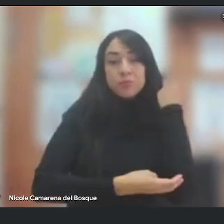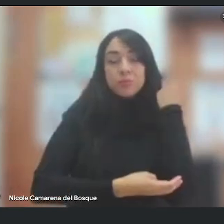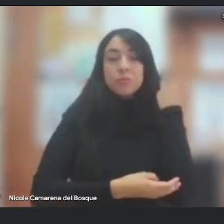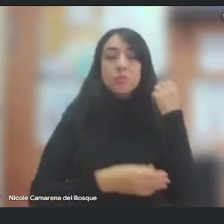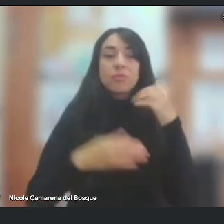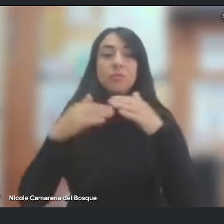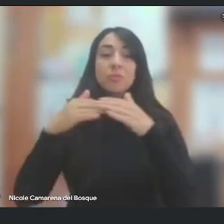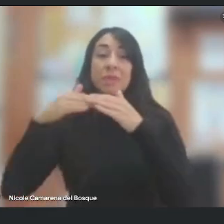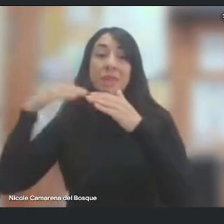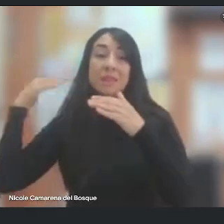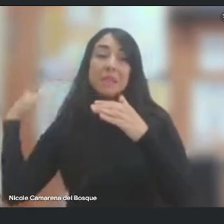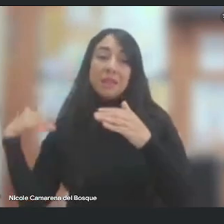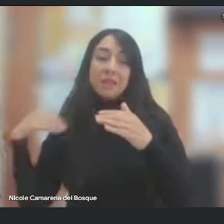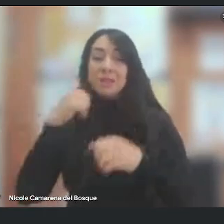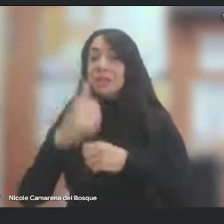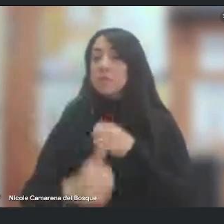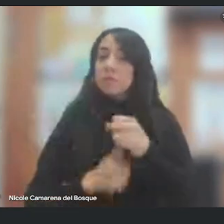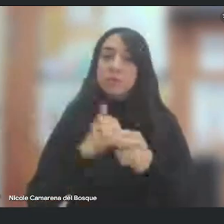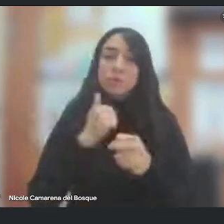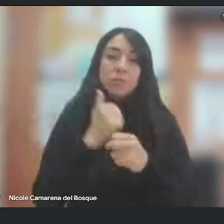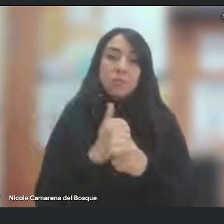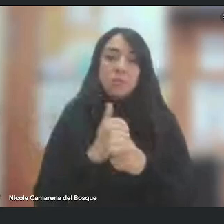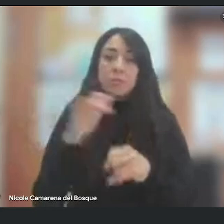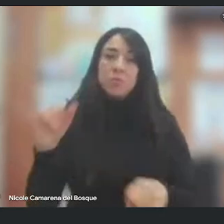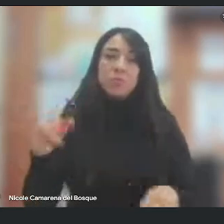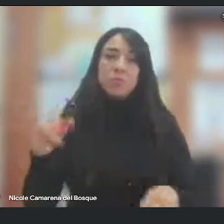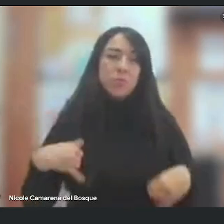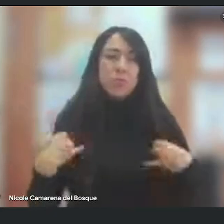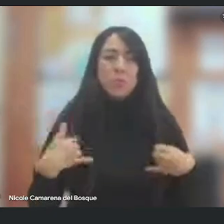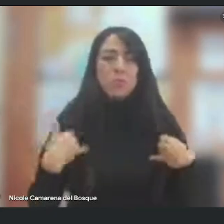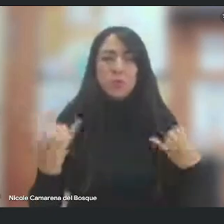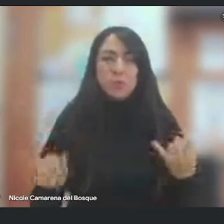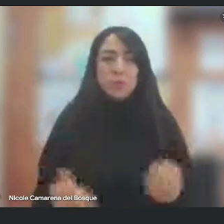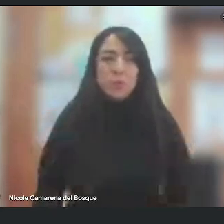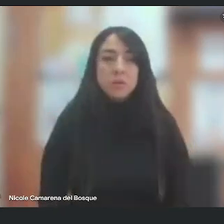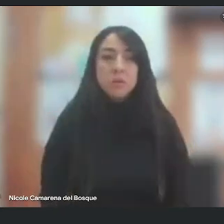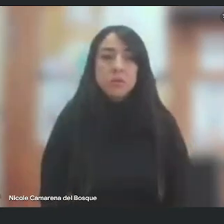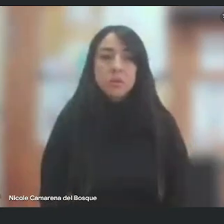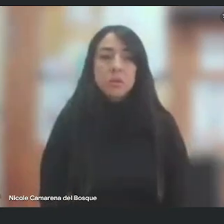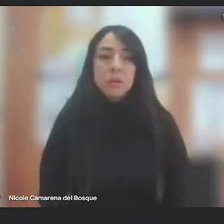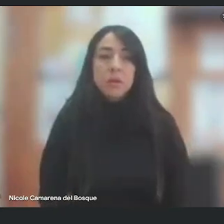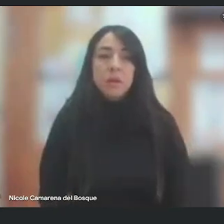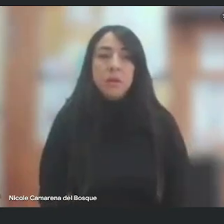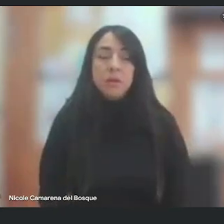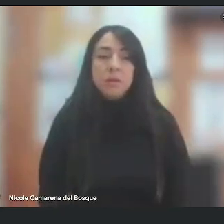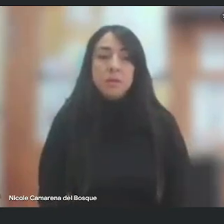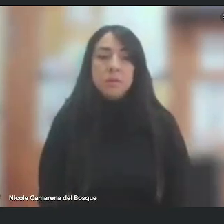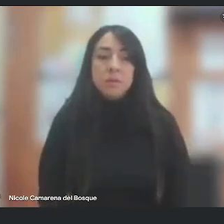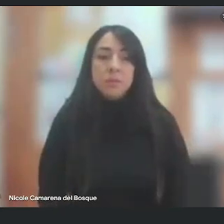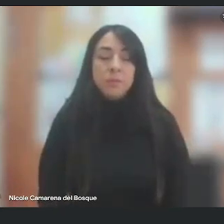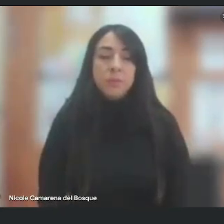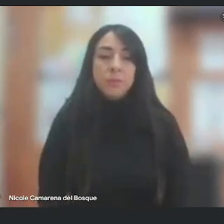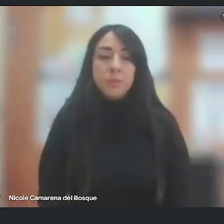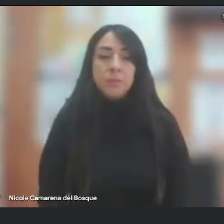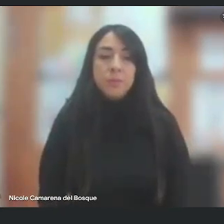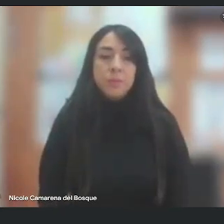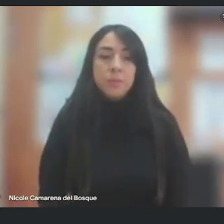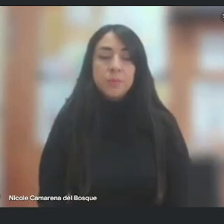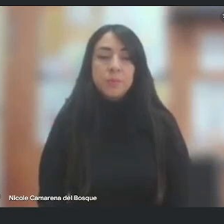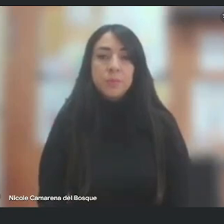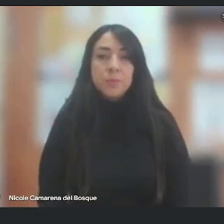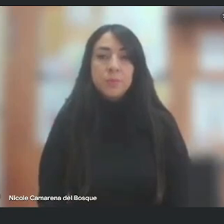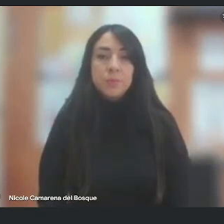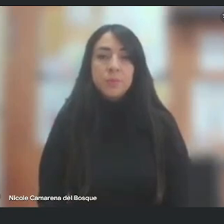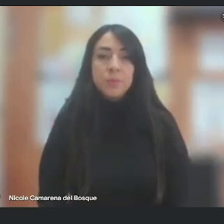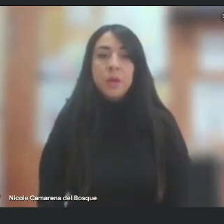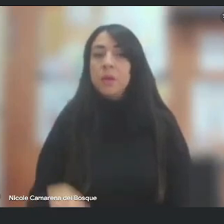veces puede pasar estas consecuencias. No todas las mujeres que se embarazan finalmente acaban deseando la maternidad